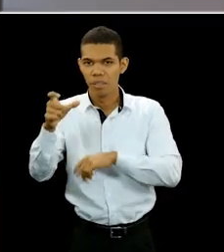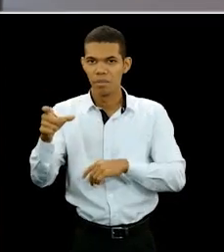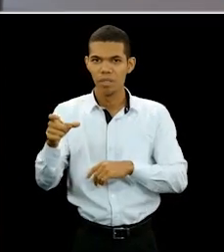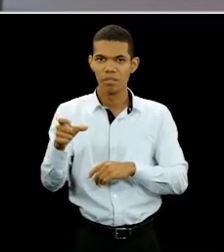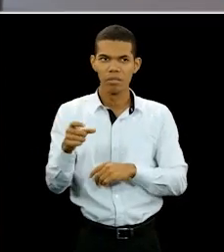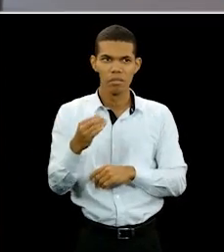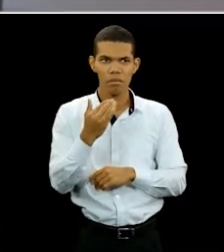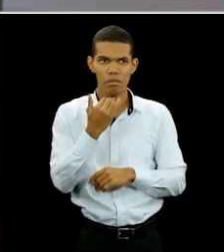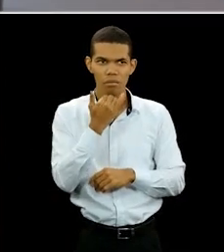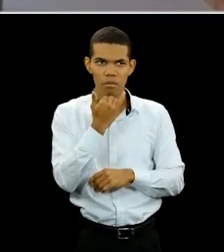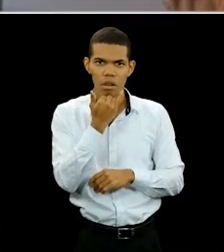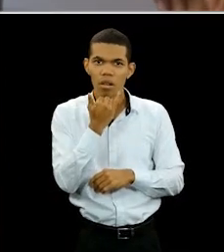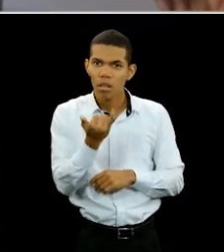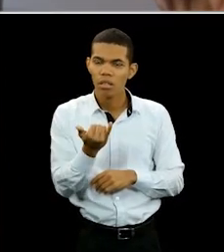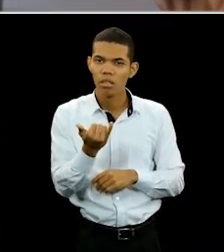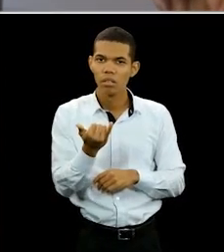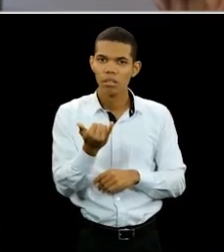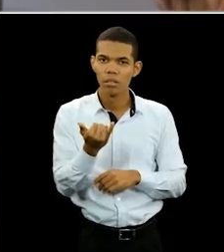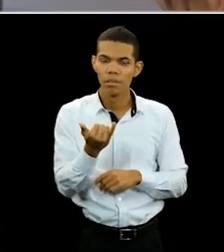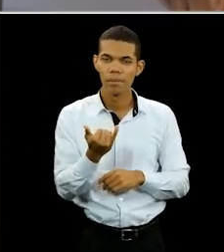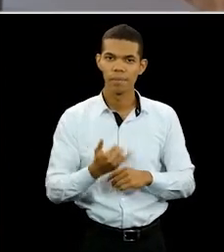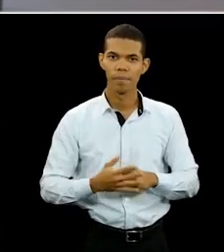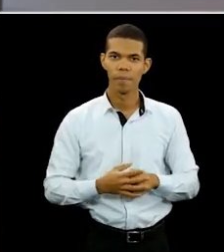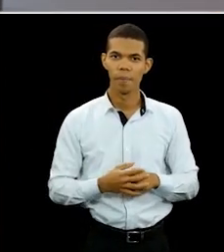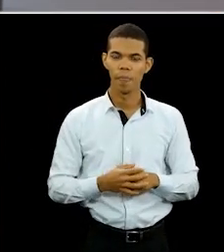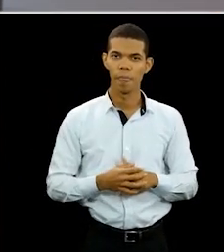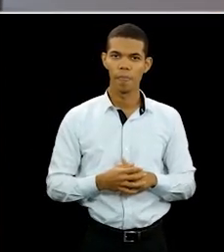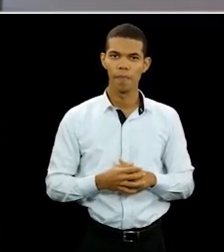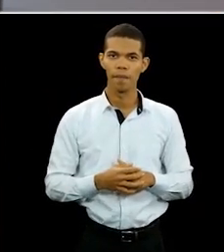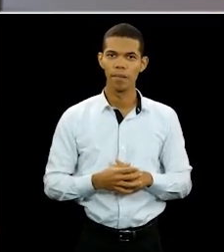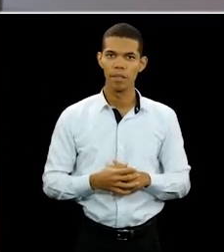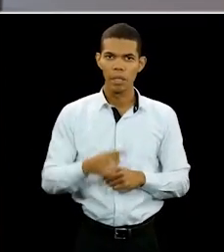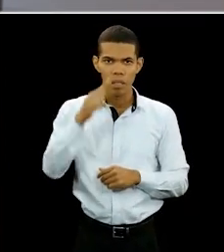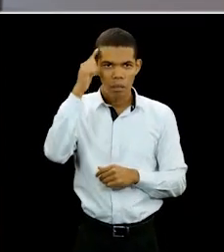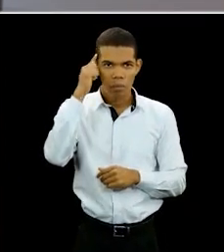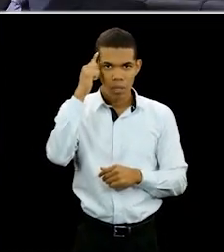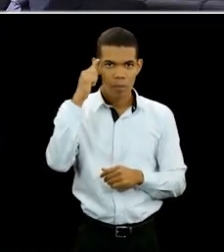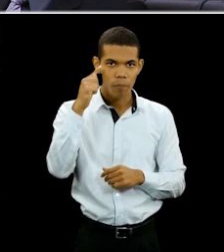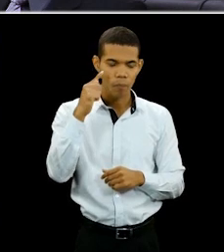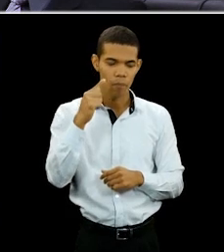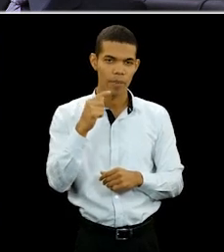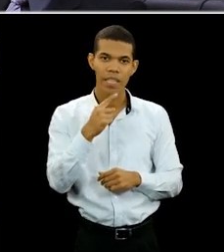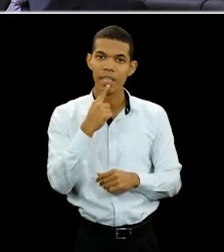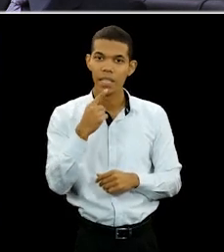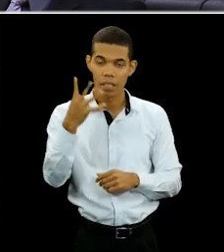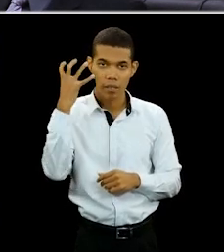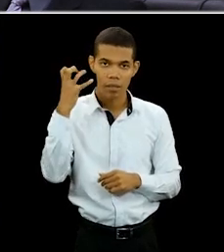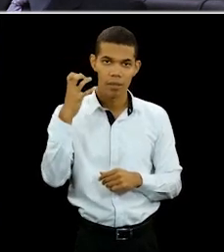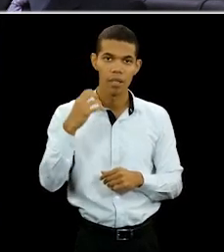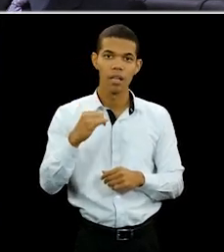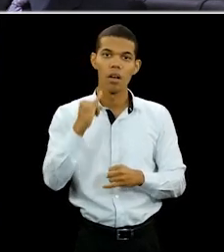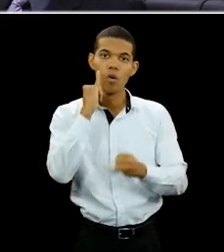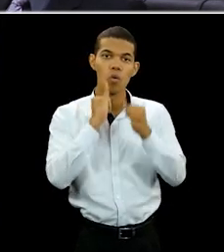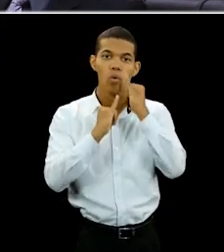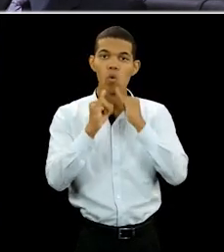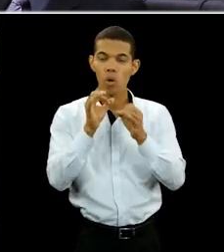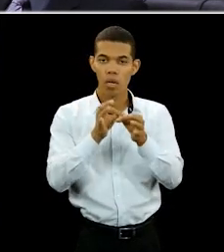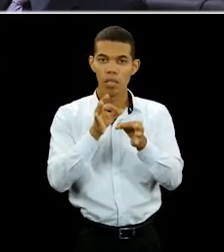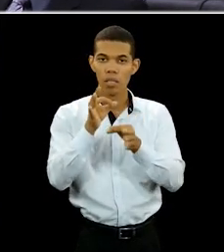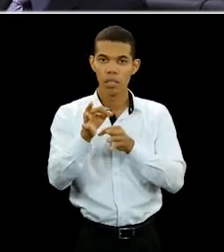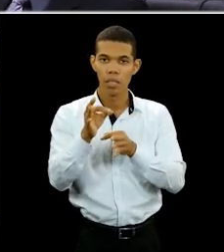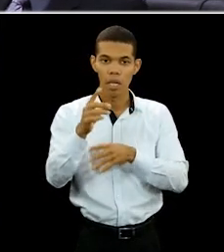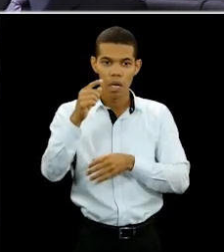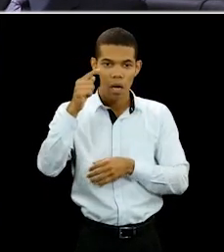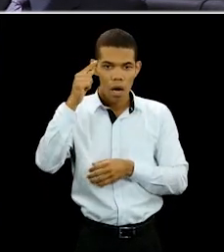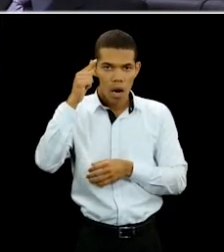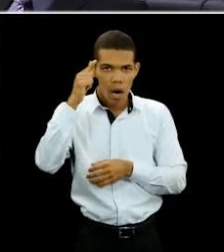ocurrió exactamente porque cuando los israelitas escucharon vean va a venir este señor va